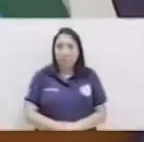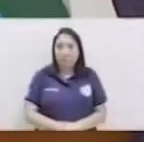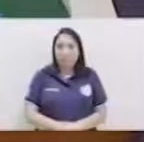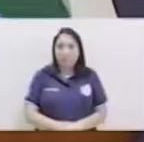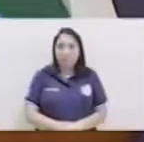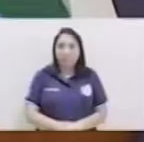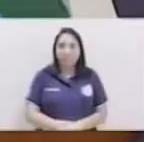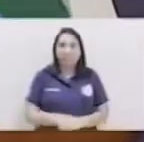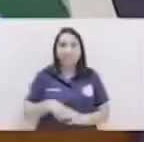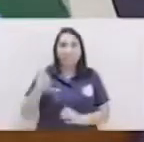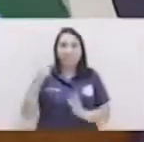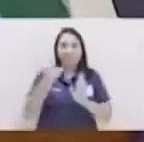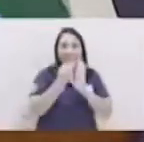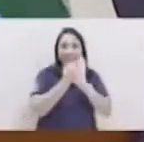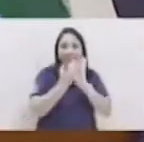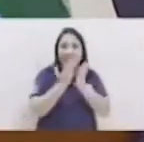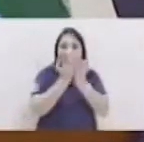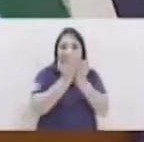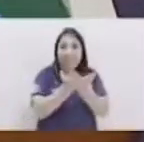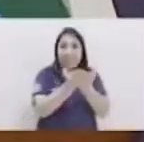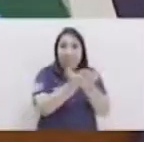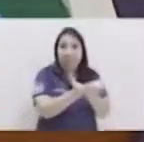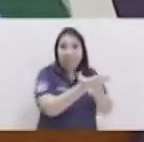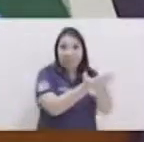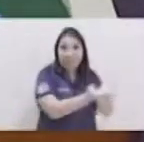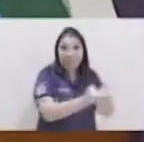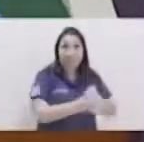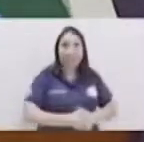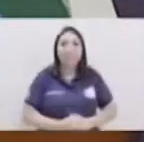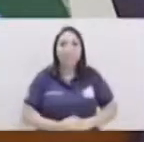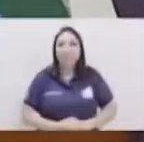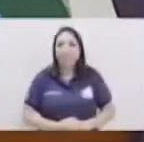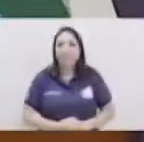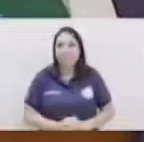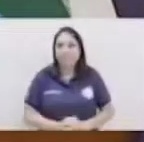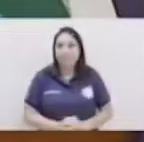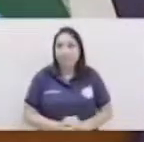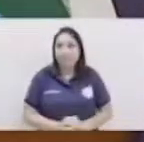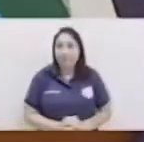hacemos la lanchita, un círculo,